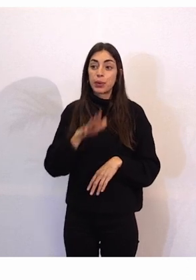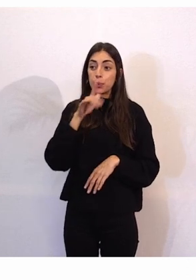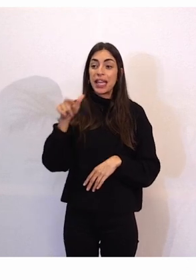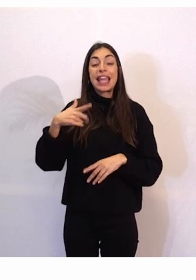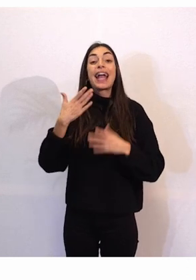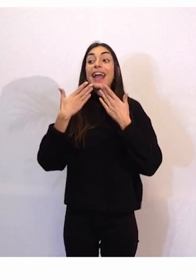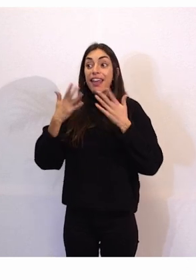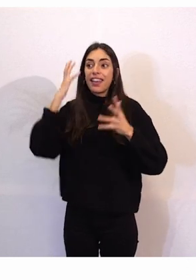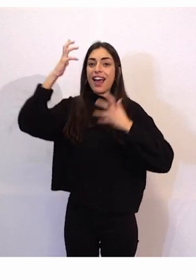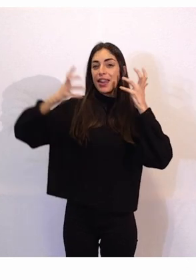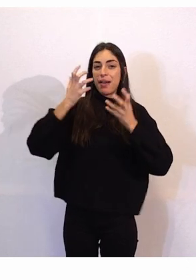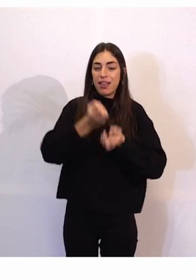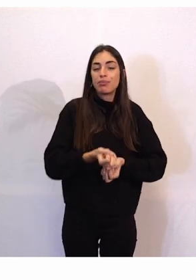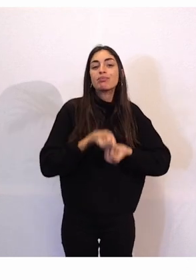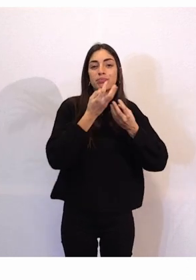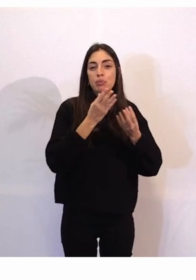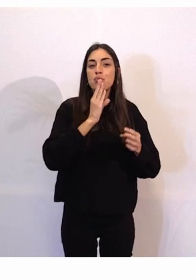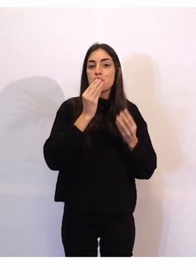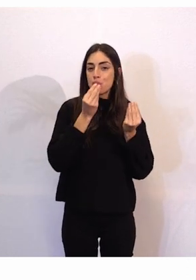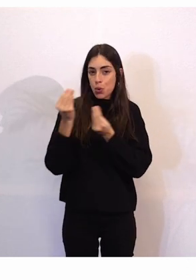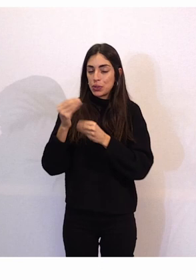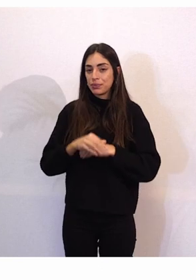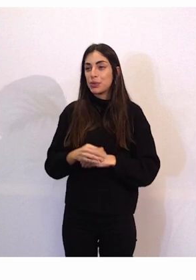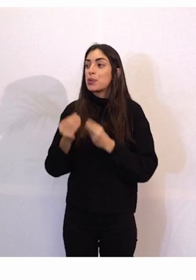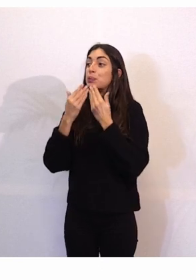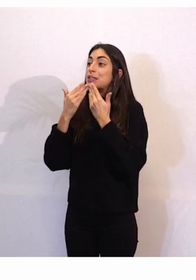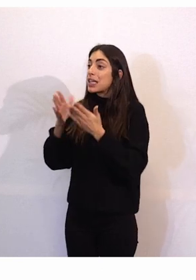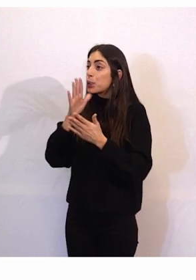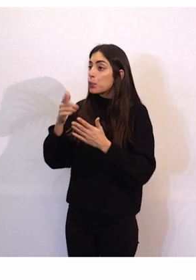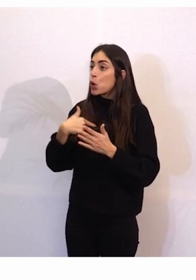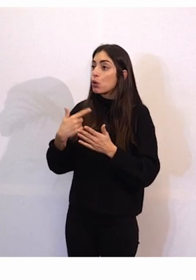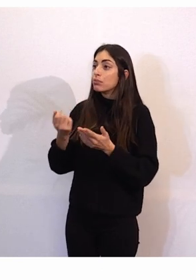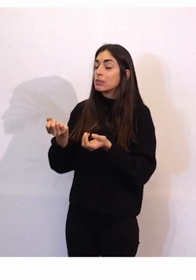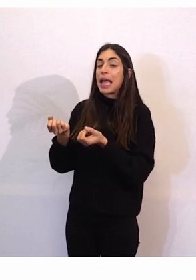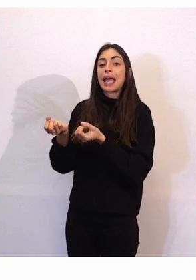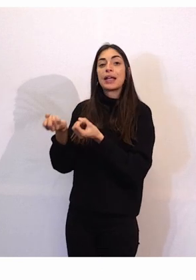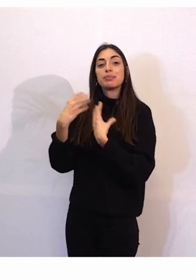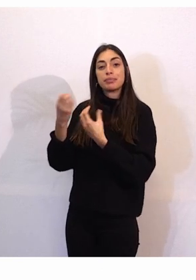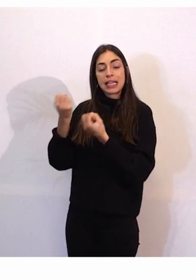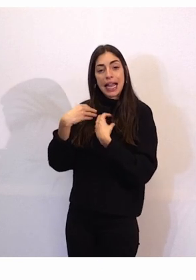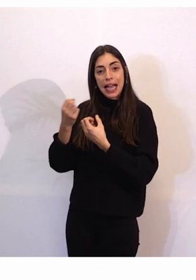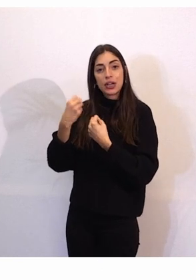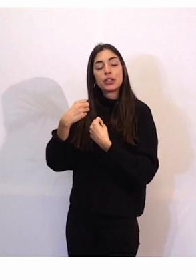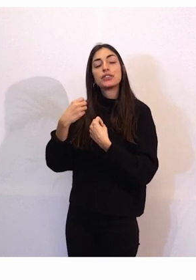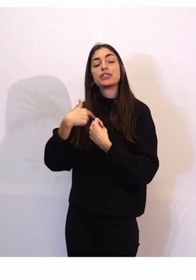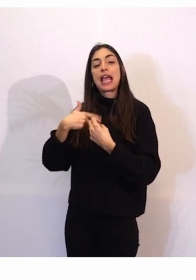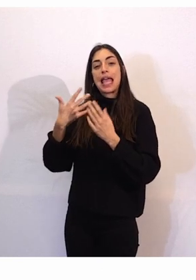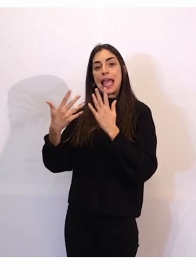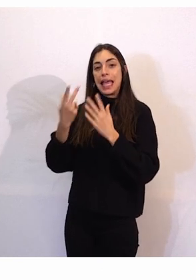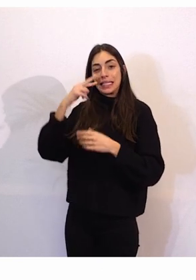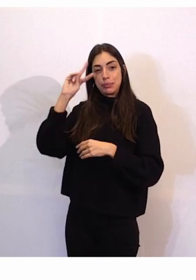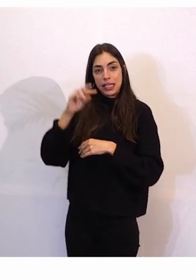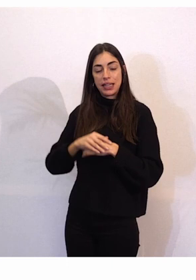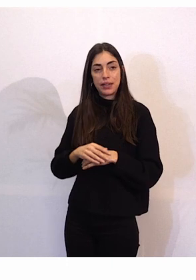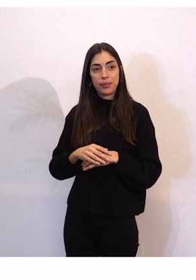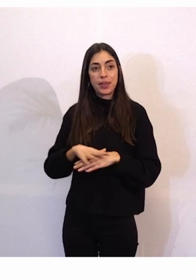animales. Muchas gracias por contarnos tu experiencia, María Elena. Ahora, ese